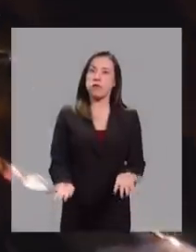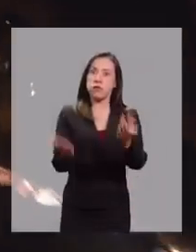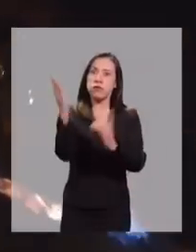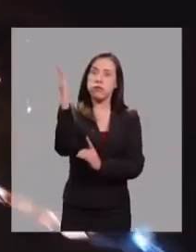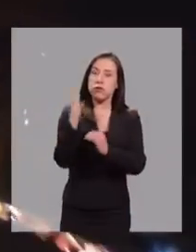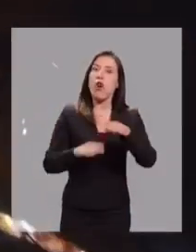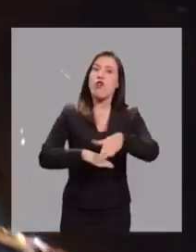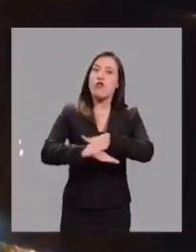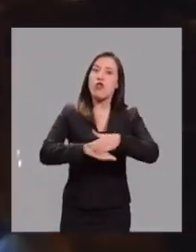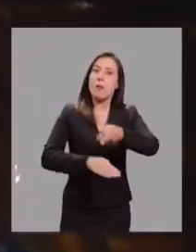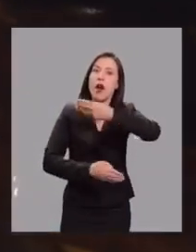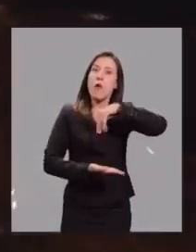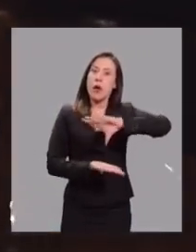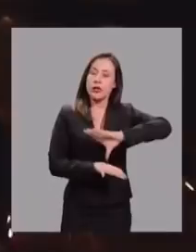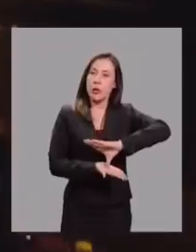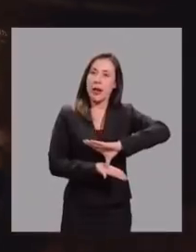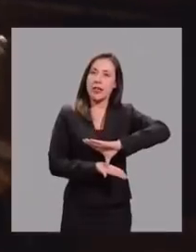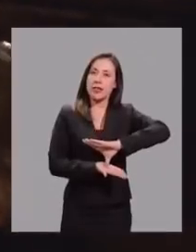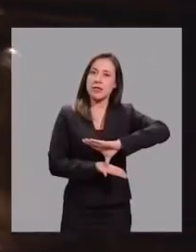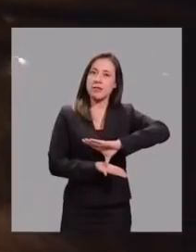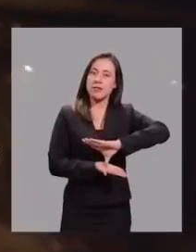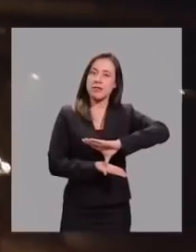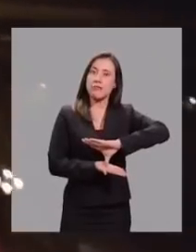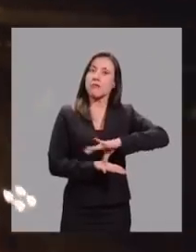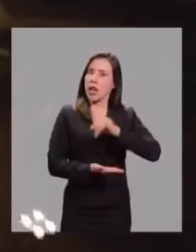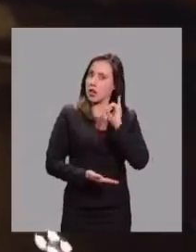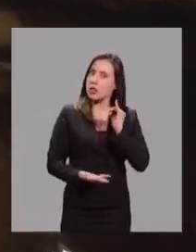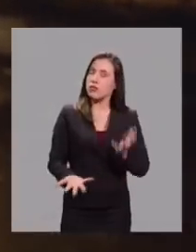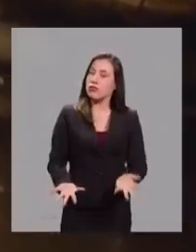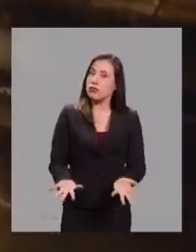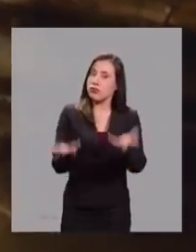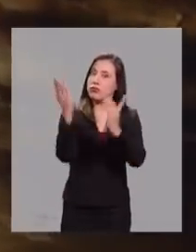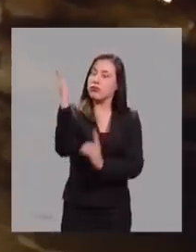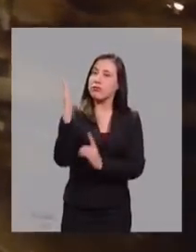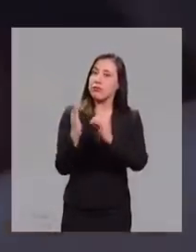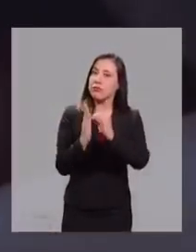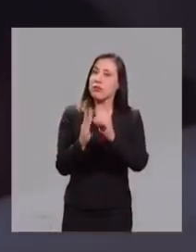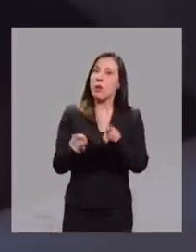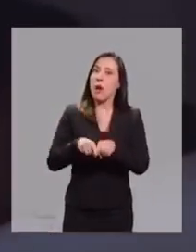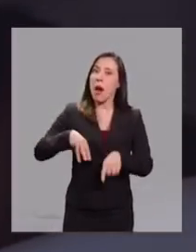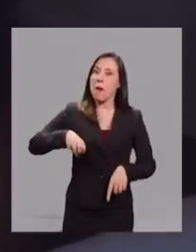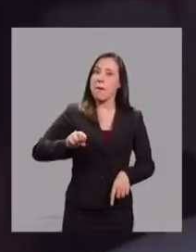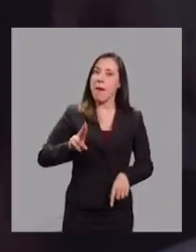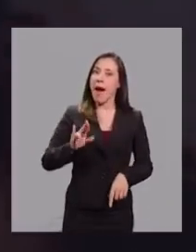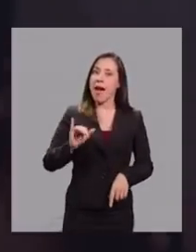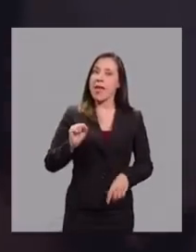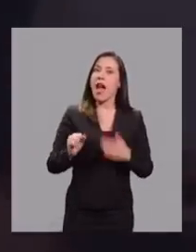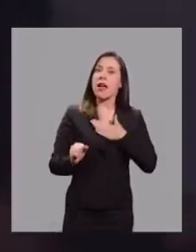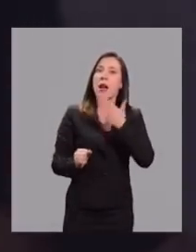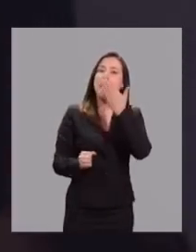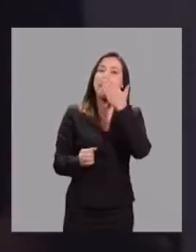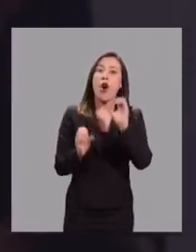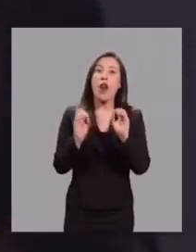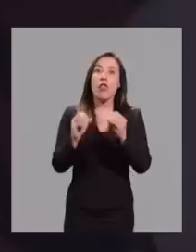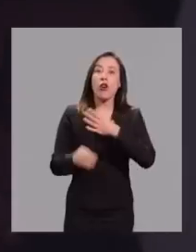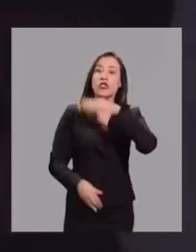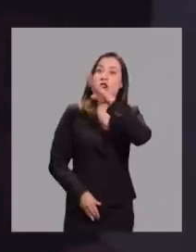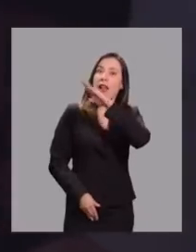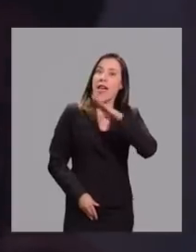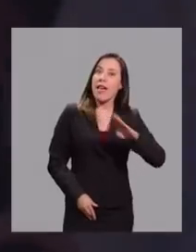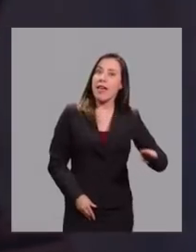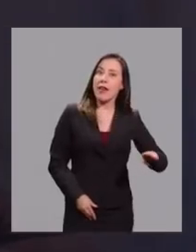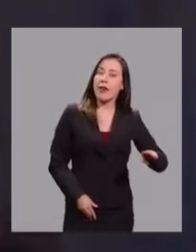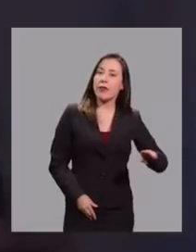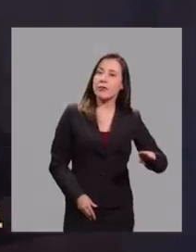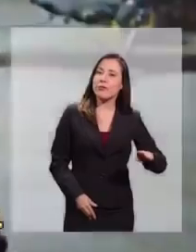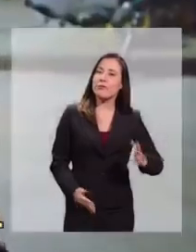El crecimiento es fundamental para nuestro país. Sí, el crecimiento. El crecimiento de María, que quiere una mejor educación para